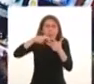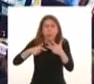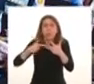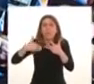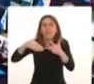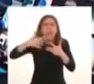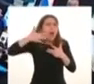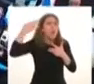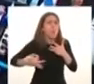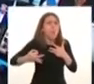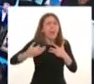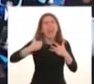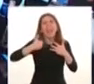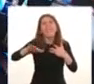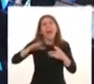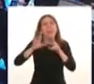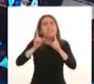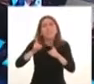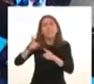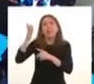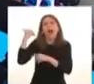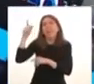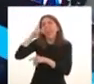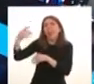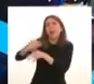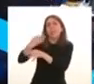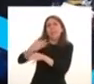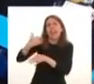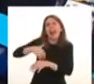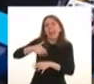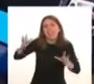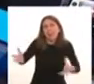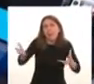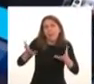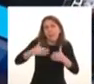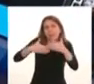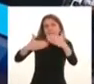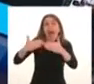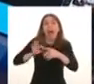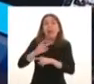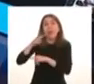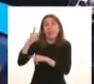vamos a poner de pie como Néstor me enseñó a poner de pie a la Argentina en el año 2003.